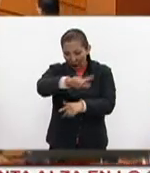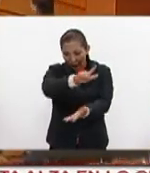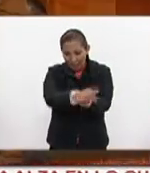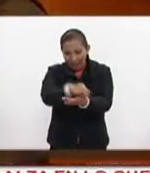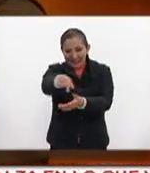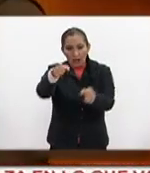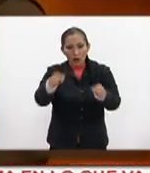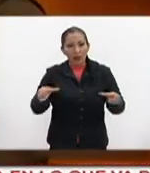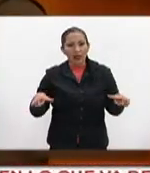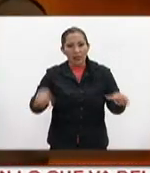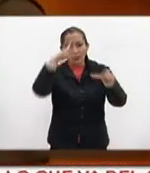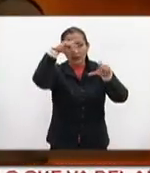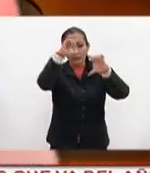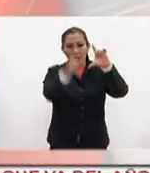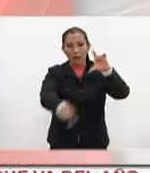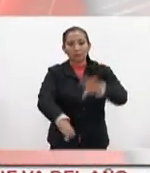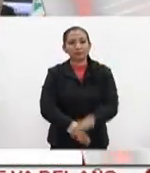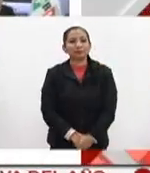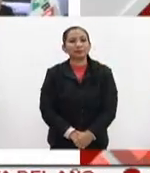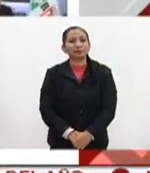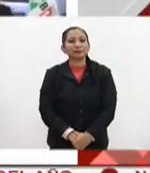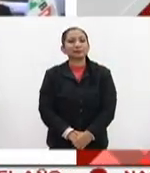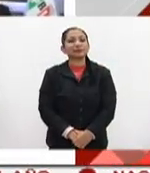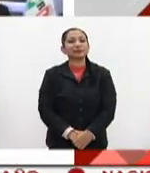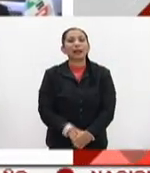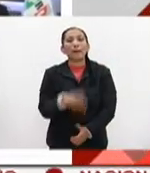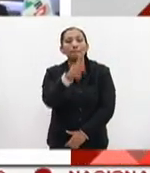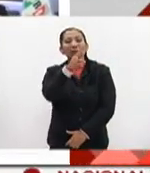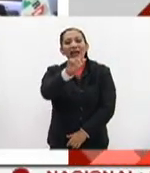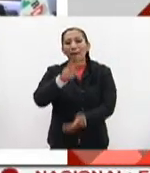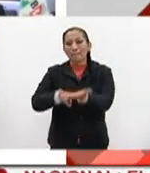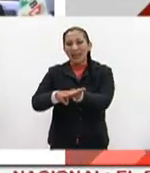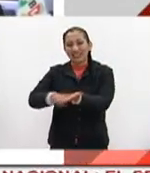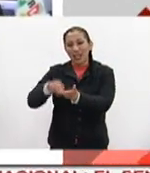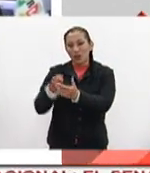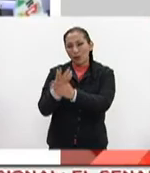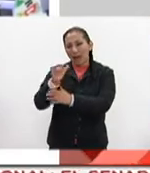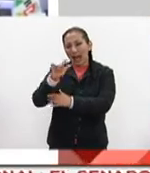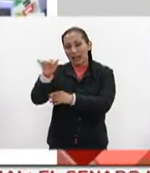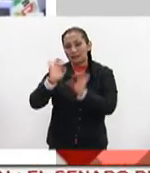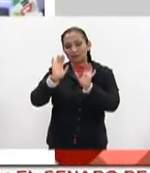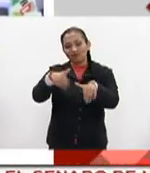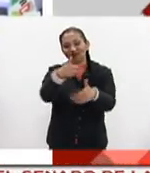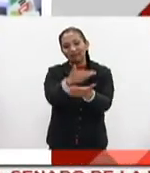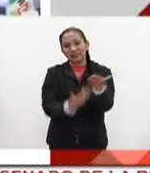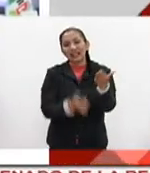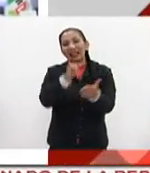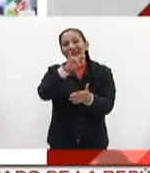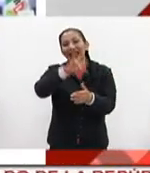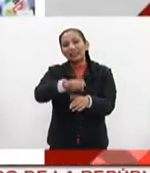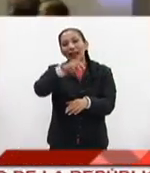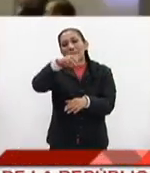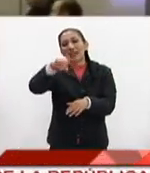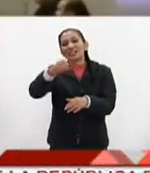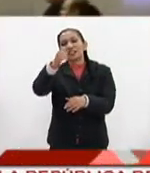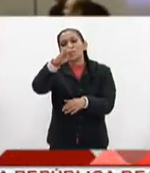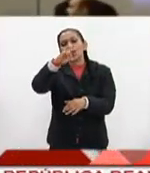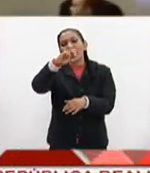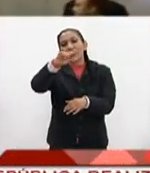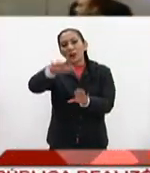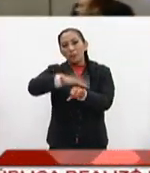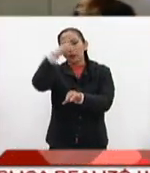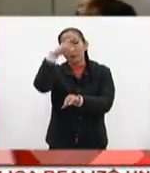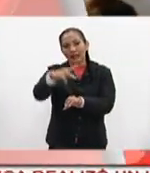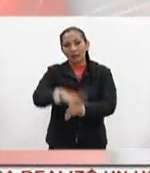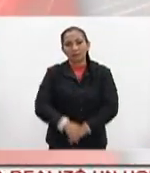Ley de Seguridad Interior. El PRI, Partido Verde y Nueva Alianza registran ante el INE la coalición MID, Ciudadano por